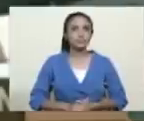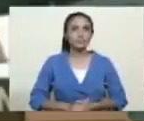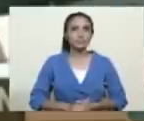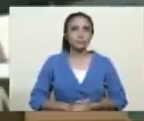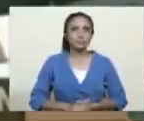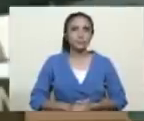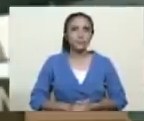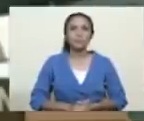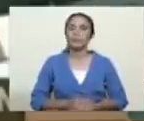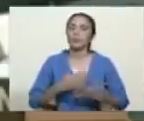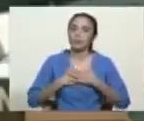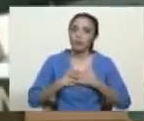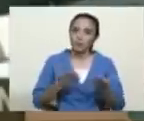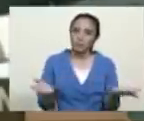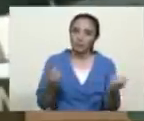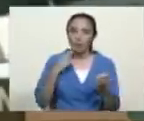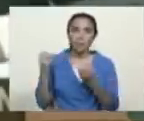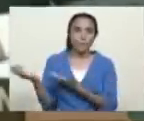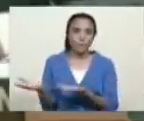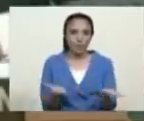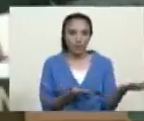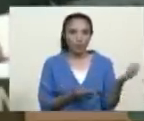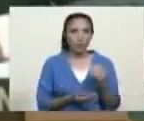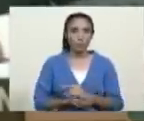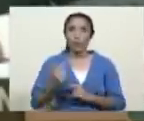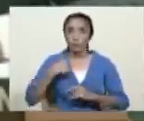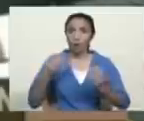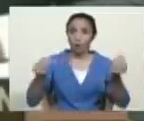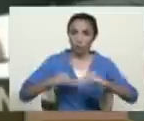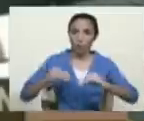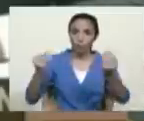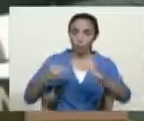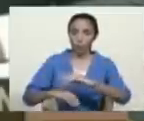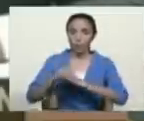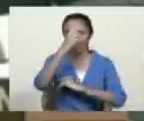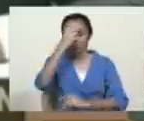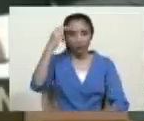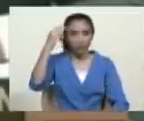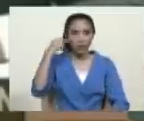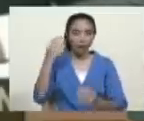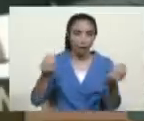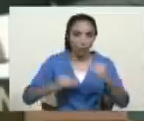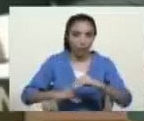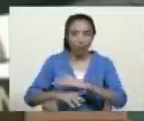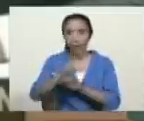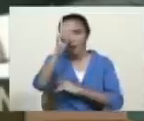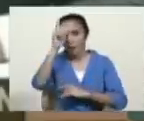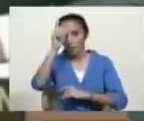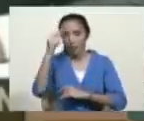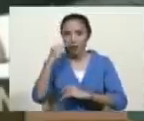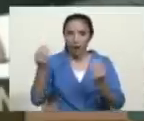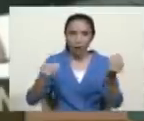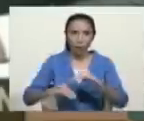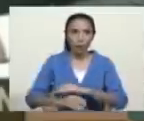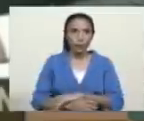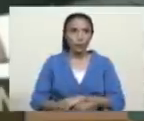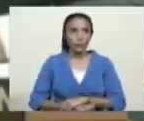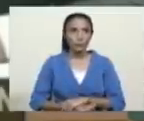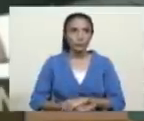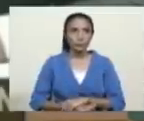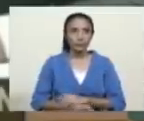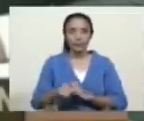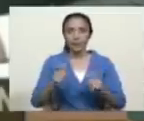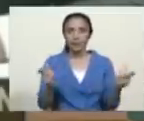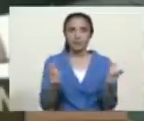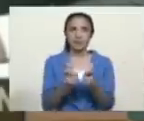Estoy completamente, perdón, habría estado de acuerdo con mi colega de Alemania en que el tema de la reunión